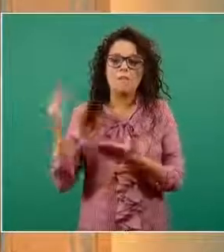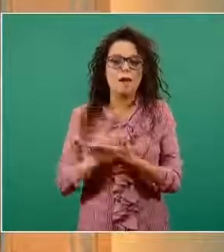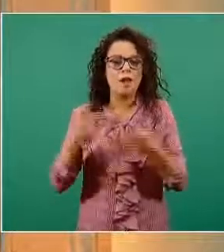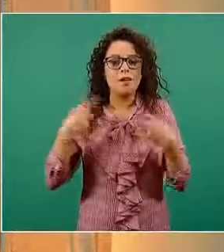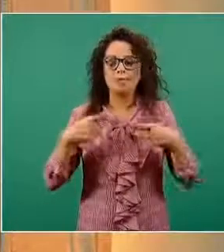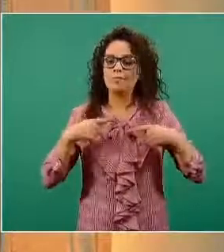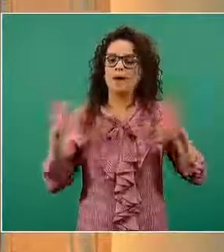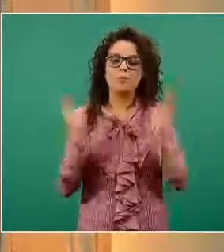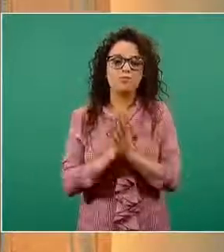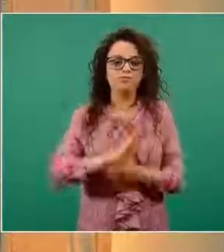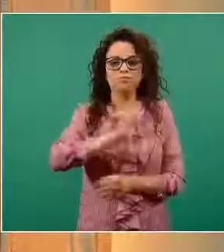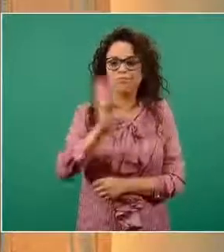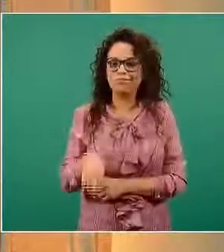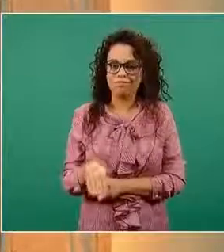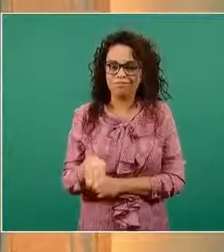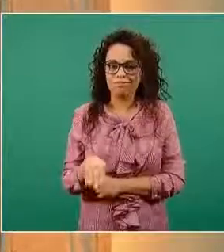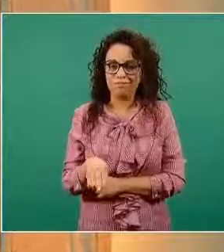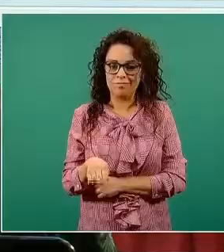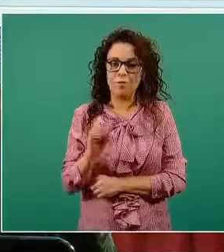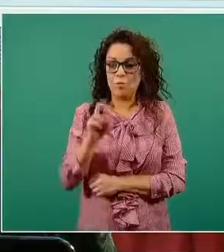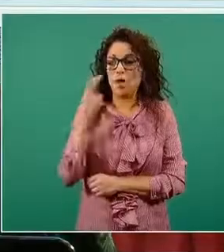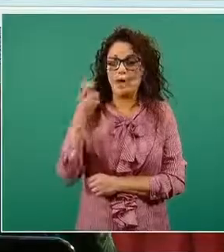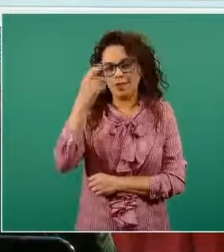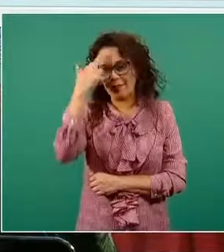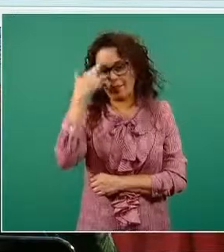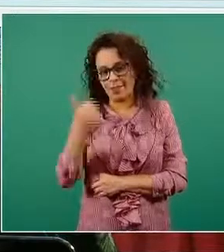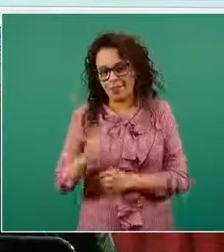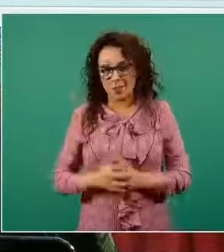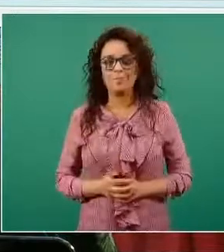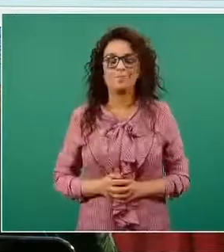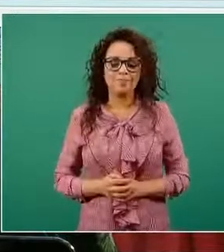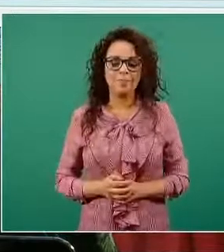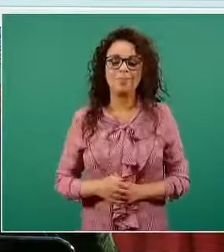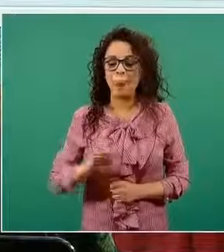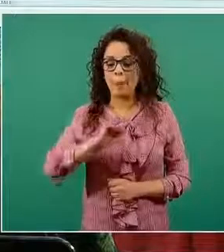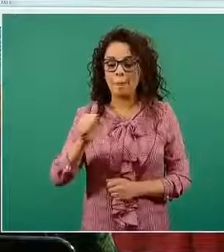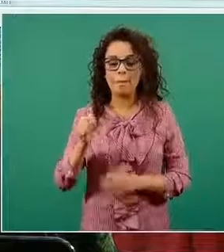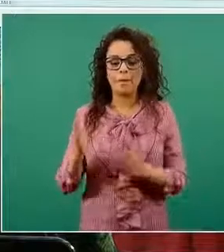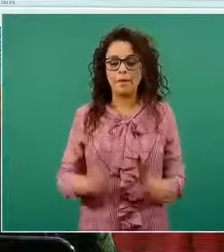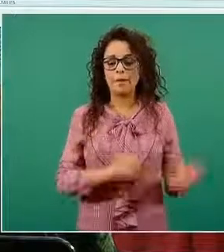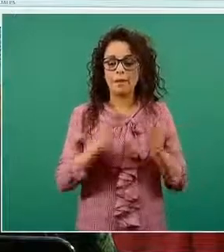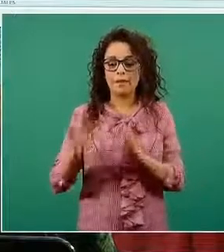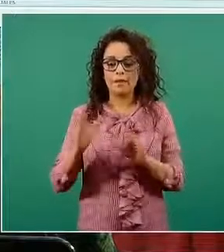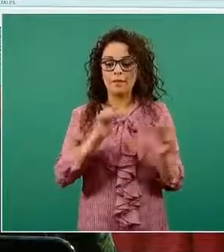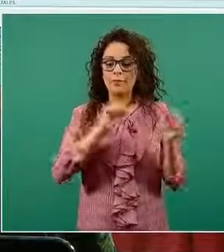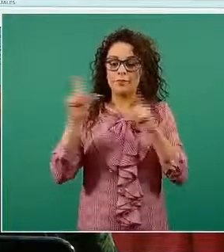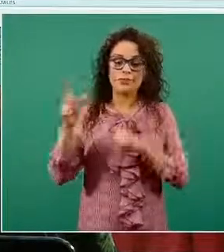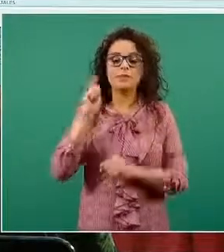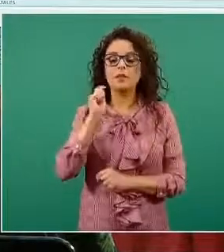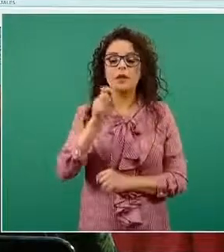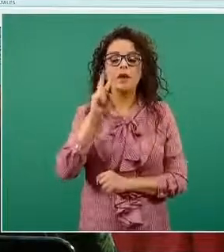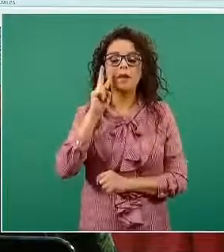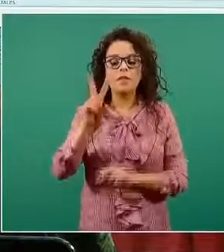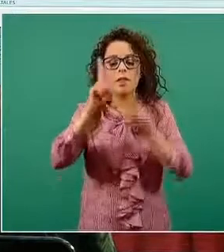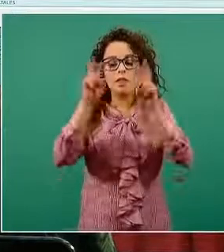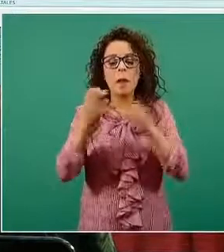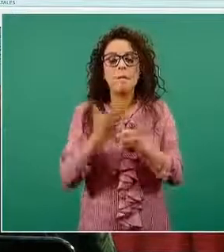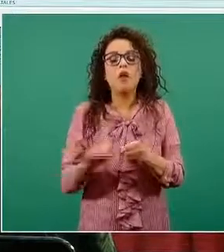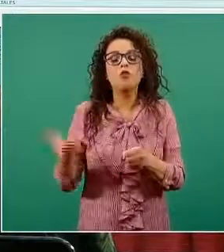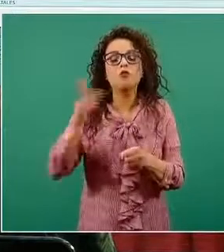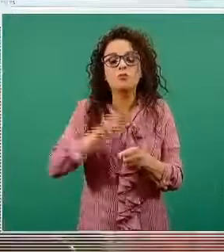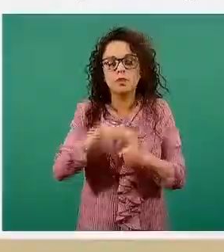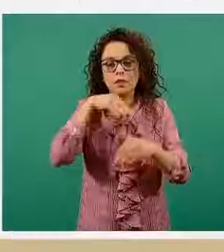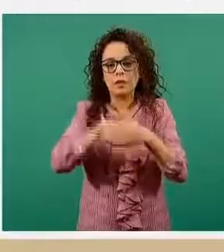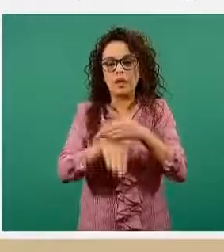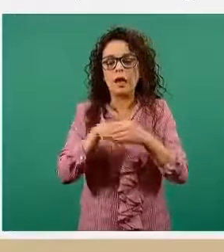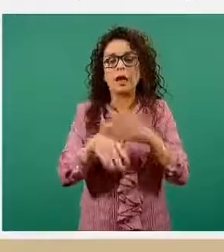consecuencia de la misma. Si vemos la siguiente diapositiva, actualizamos también el comportamiento hospitalario, continúan